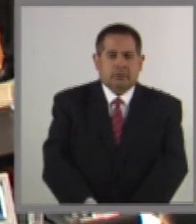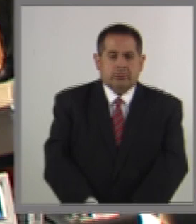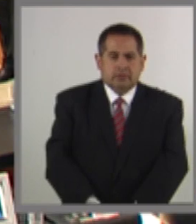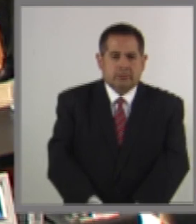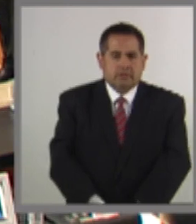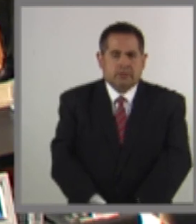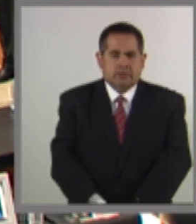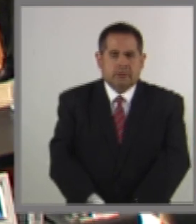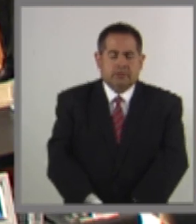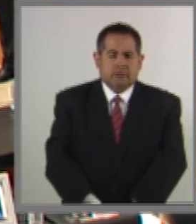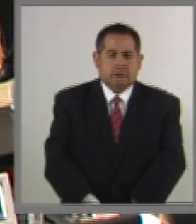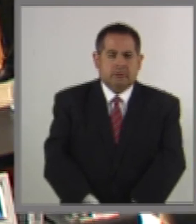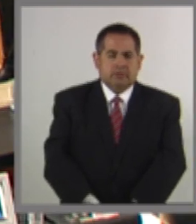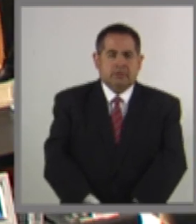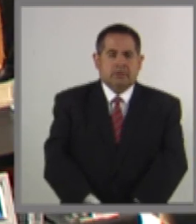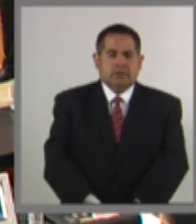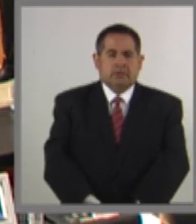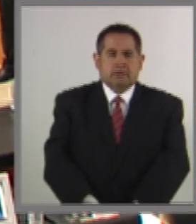Bueno,